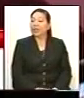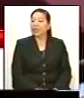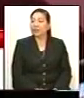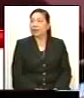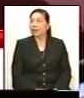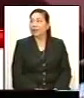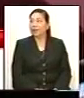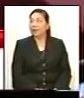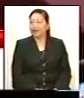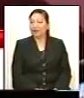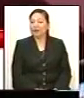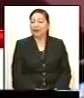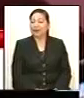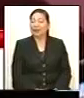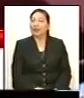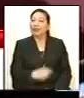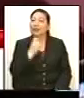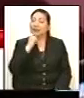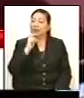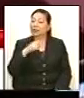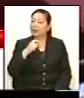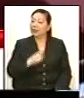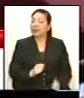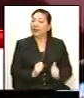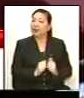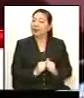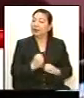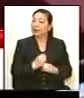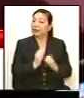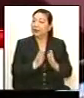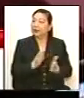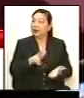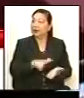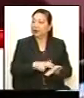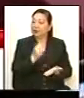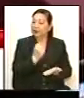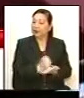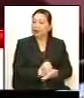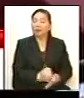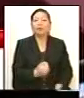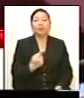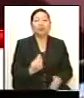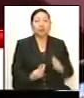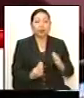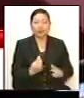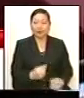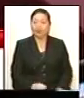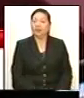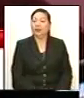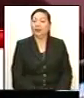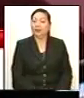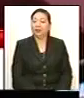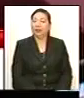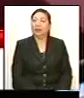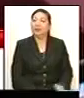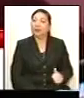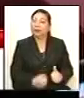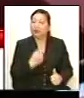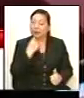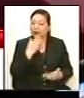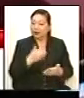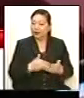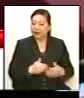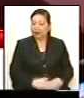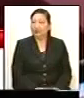remitido electrónicamente el acta. Se requiere que cumplamos con la formalidad de aprobar el acta a la 11ª sesión ordinaria, la cual sometemos al